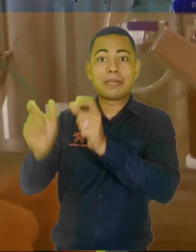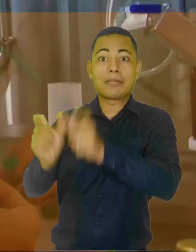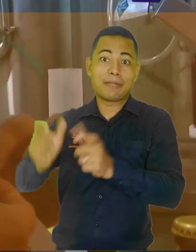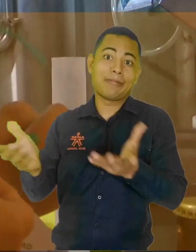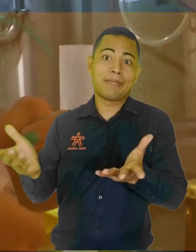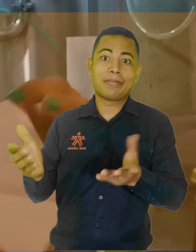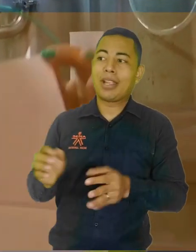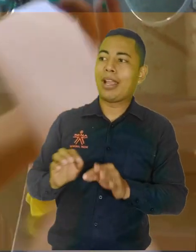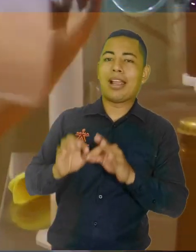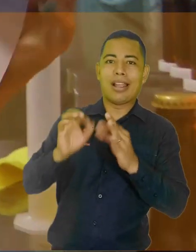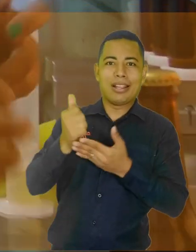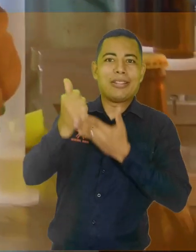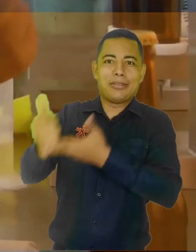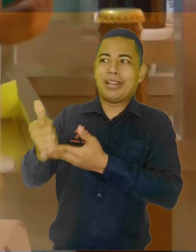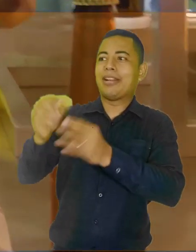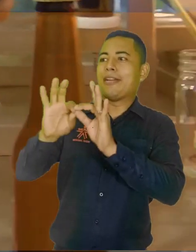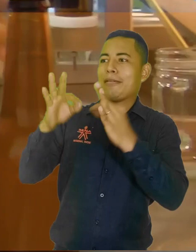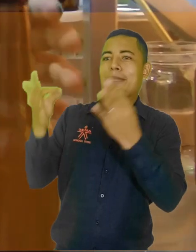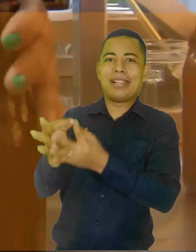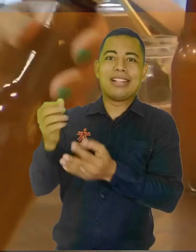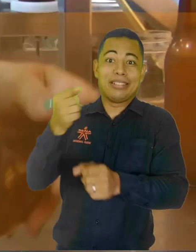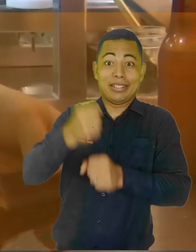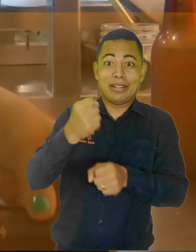nos permite ayudar a esas familias y a